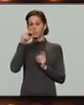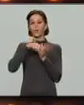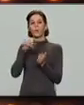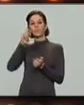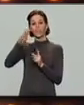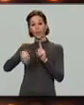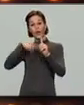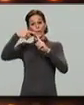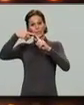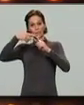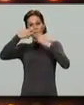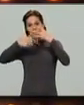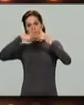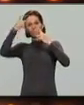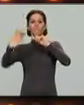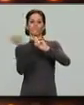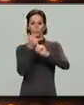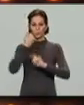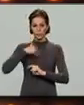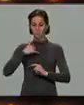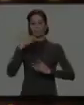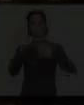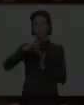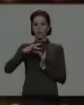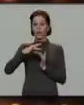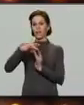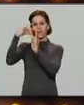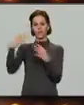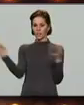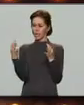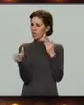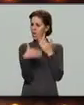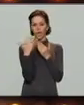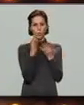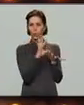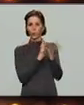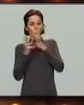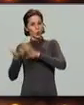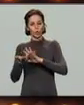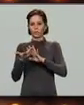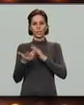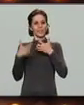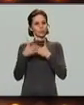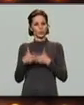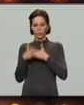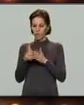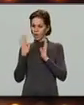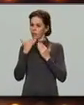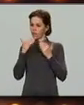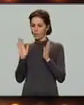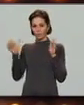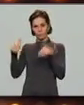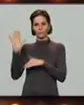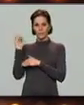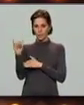2014 que ya hemos conseguido en 2013. Por eso vamos a liderar una revolución industrial en nuestro